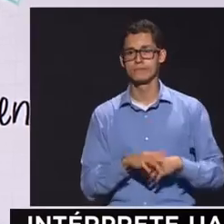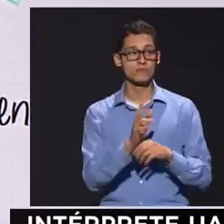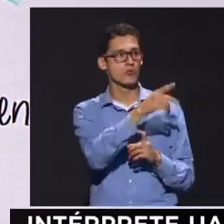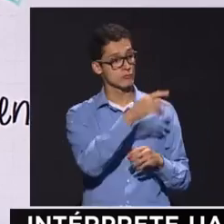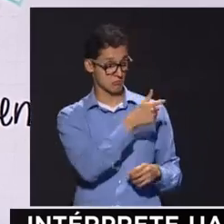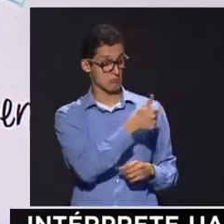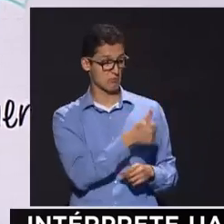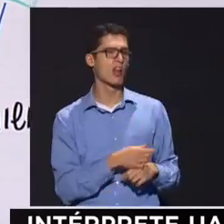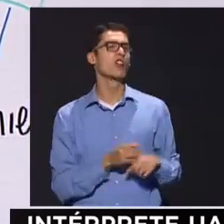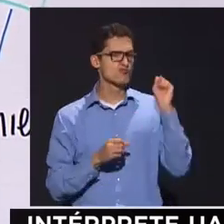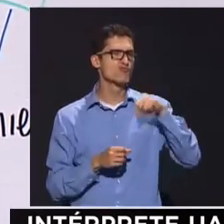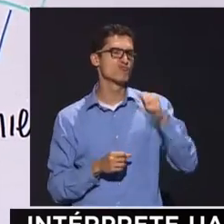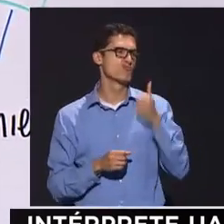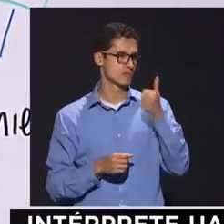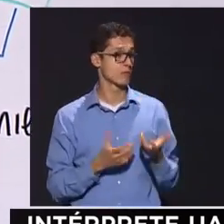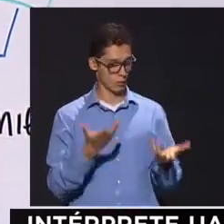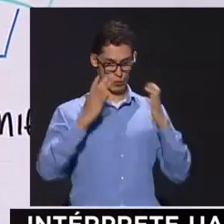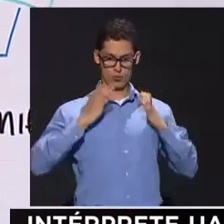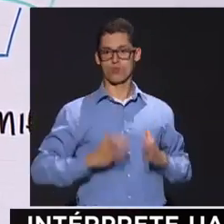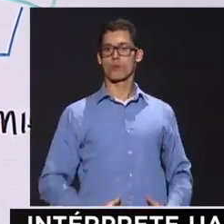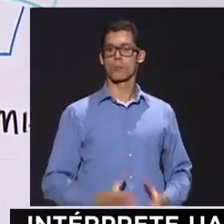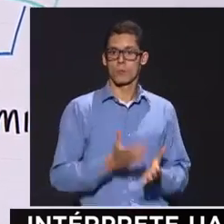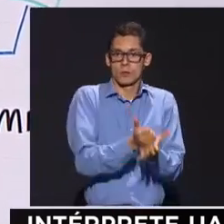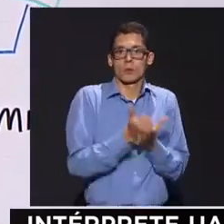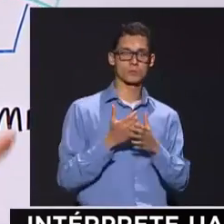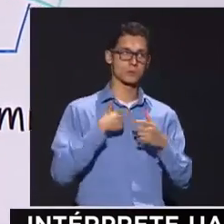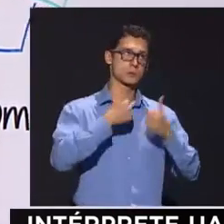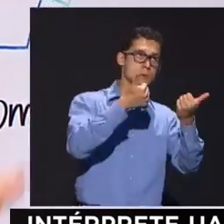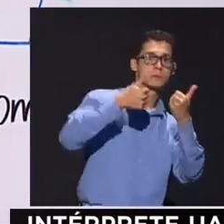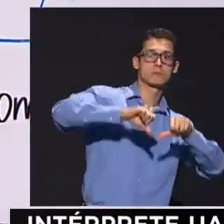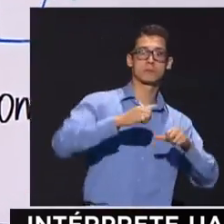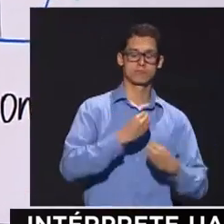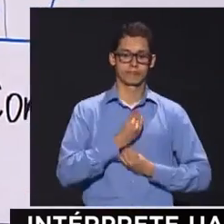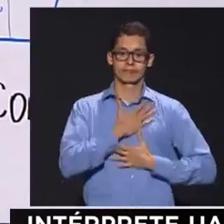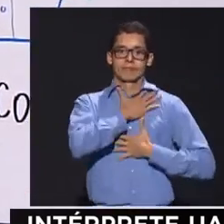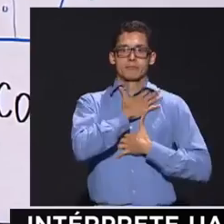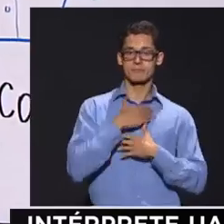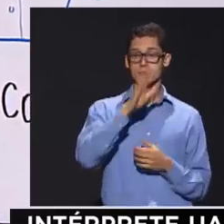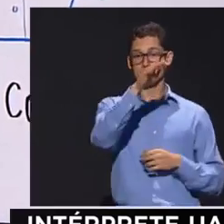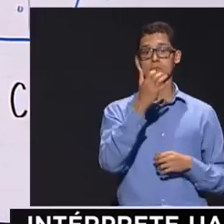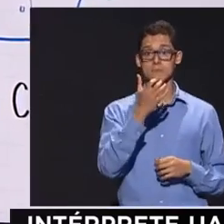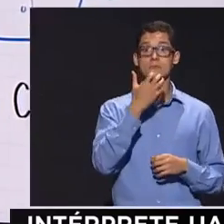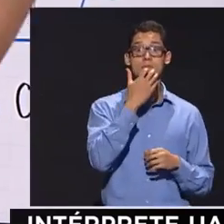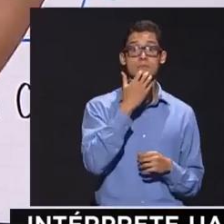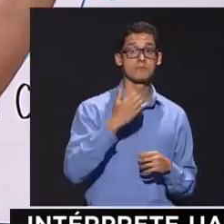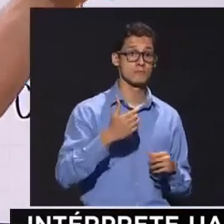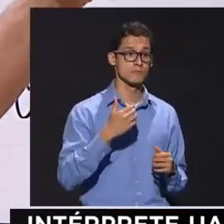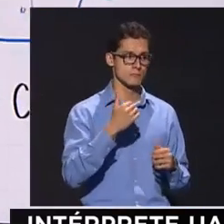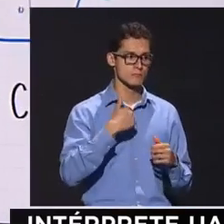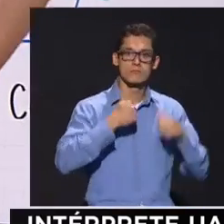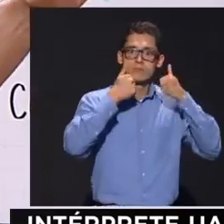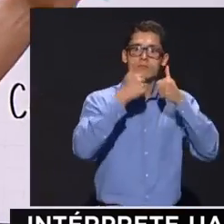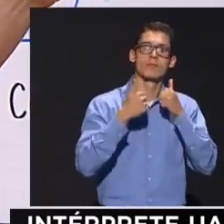bien no se te nota el cuerpo muestra si está bien o está mal las emociones y cuándo también los pensamientos son